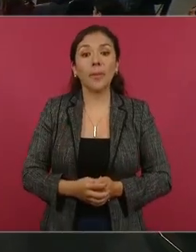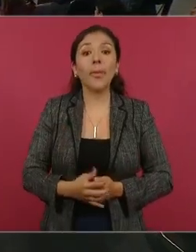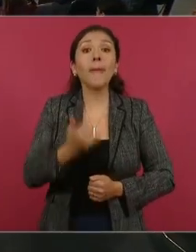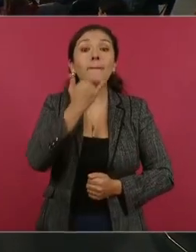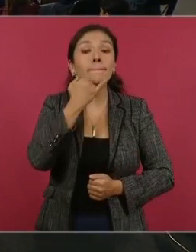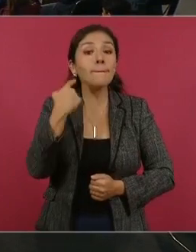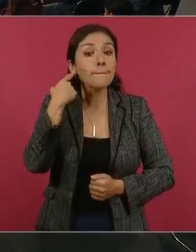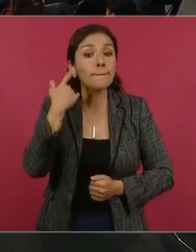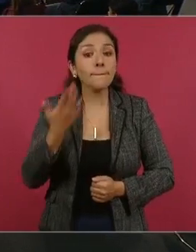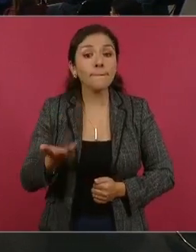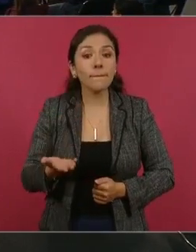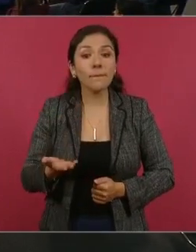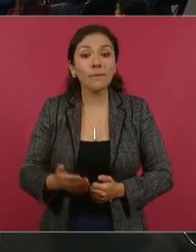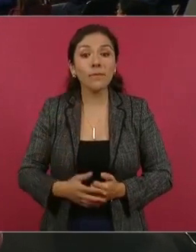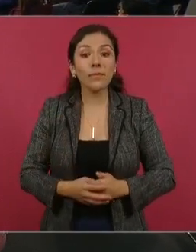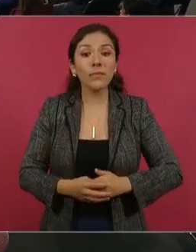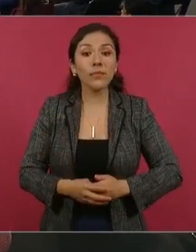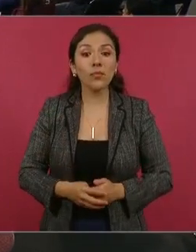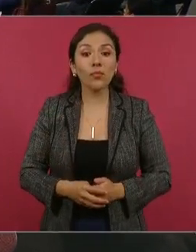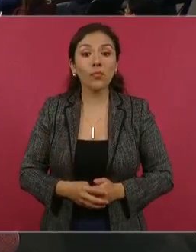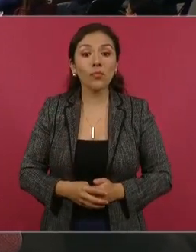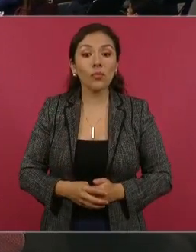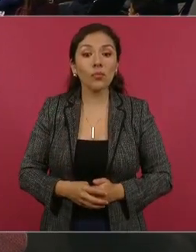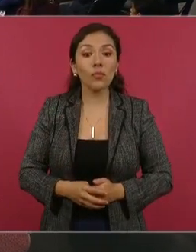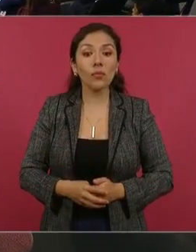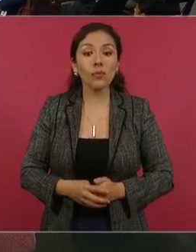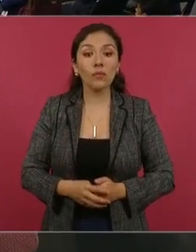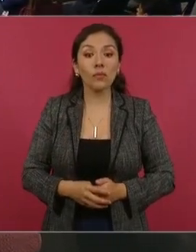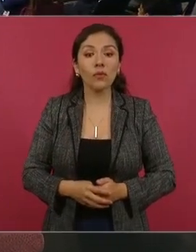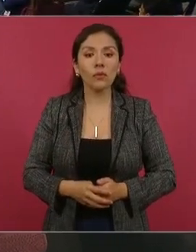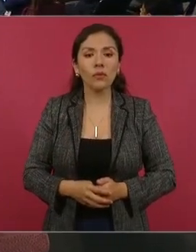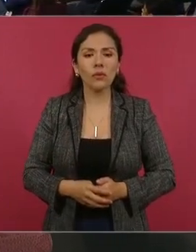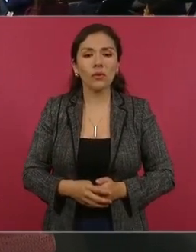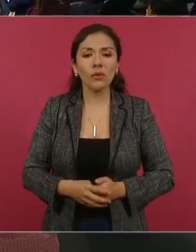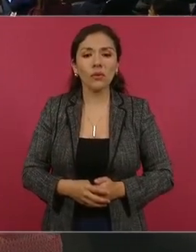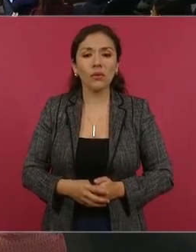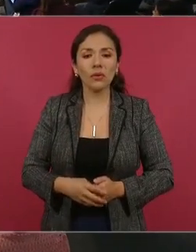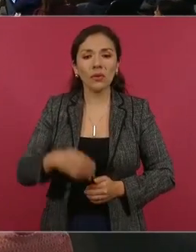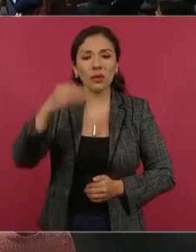¿Mande? ¿Ya respondió Marcelo Brás si va a regresar?